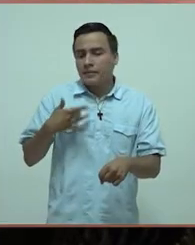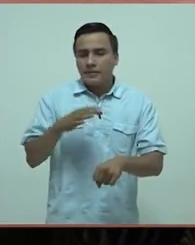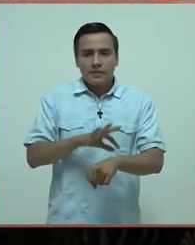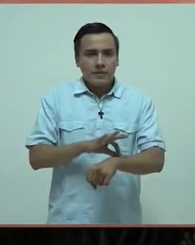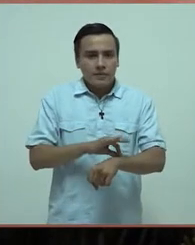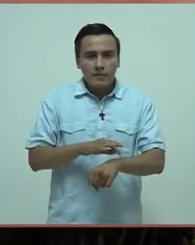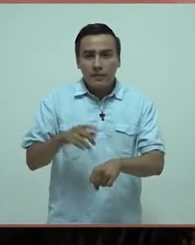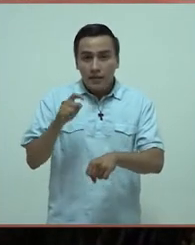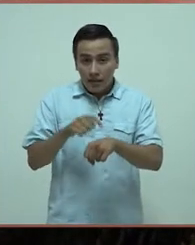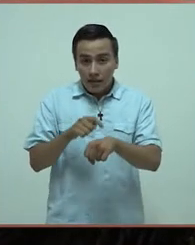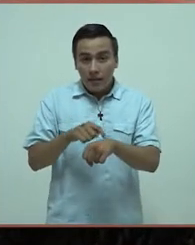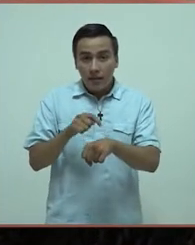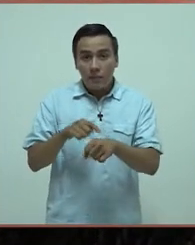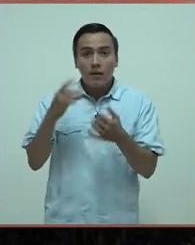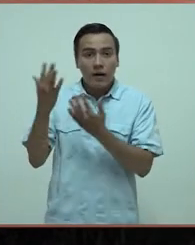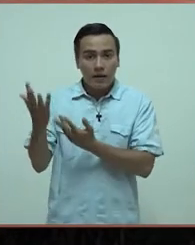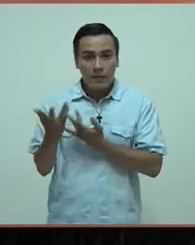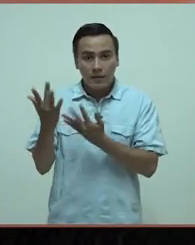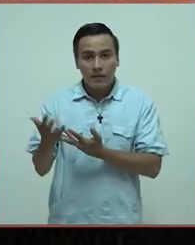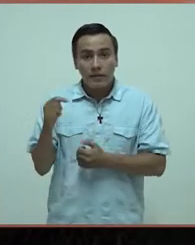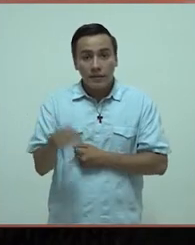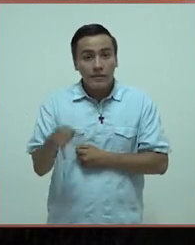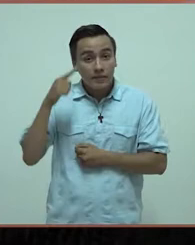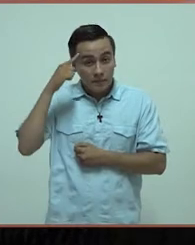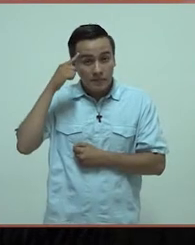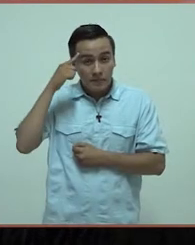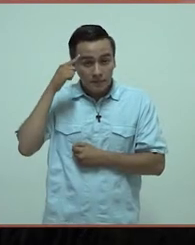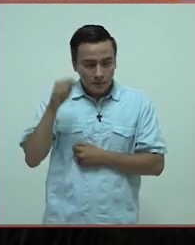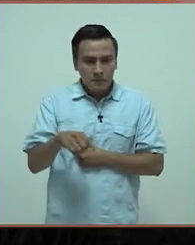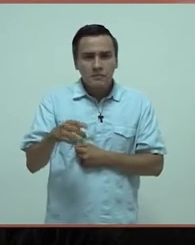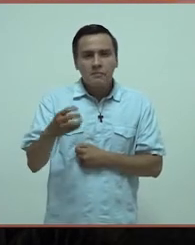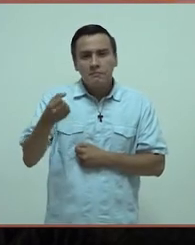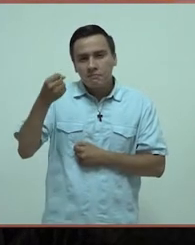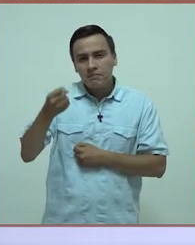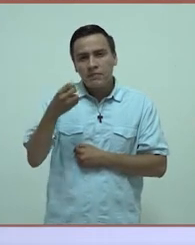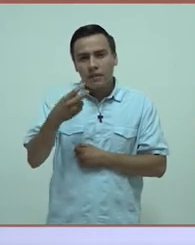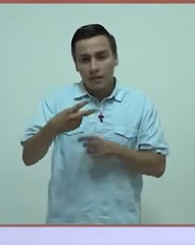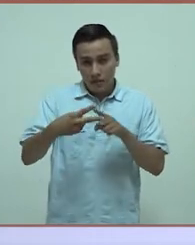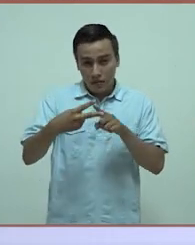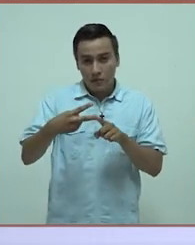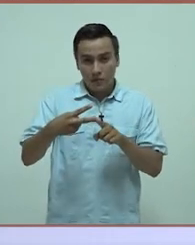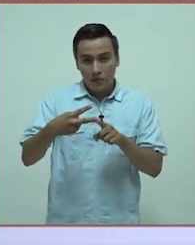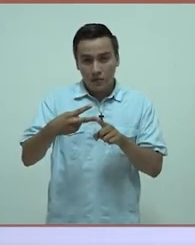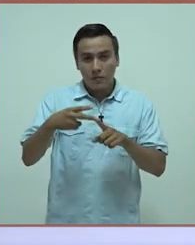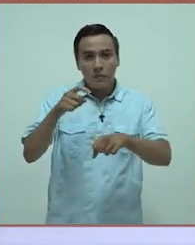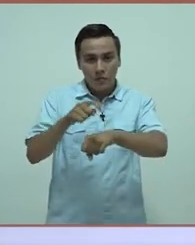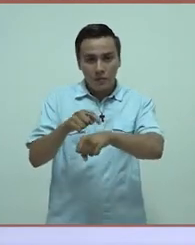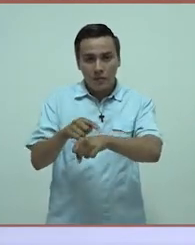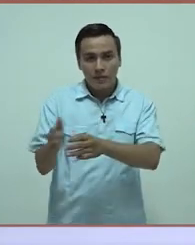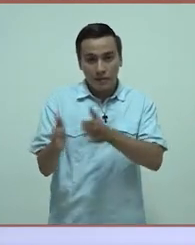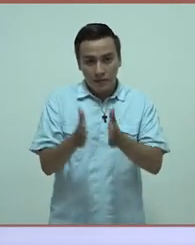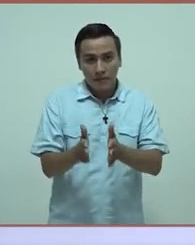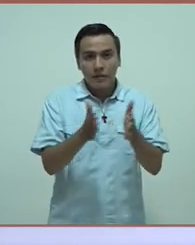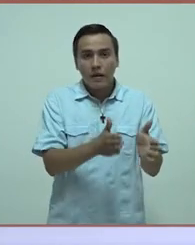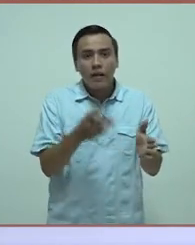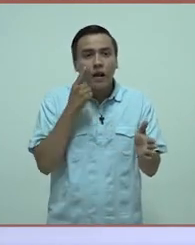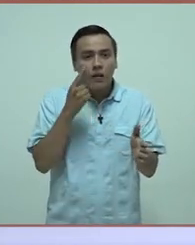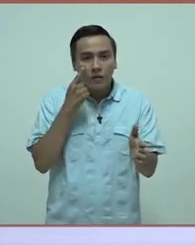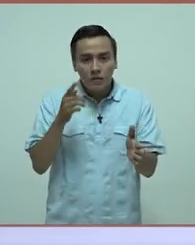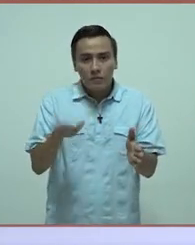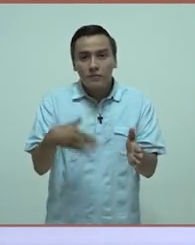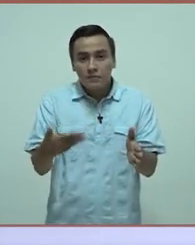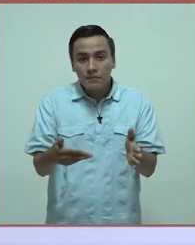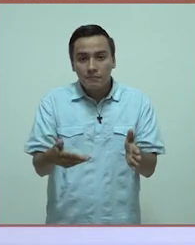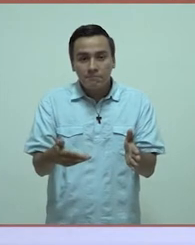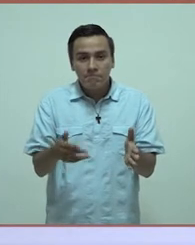es decir, el tiempo del Adviento. Y en ese sentido quisiera detenerme en dos momentos en donde ya